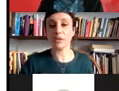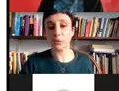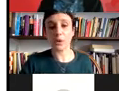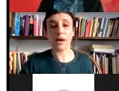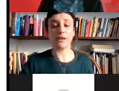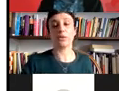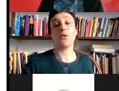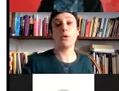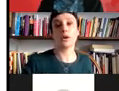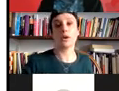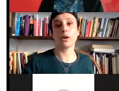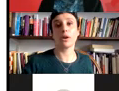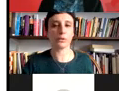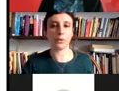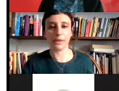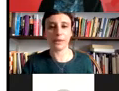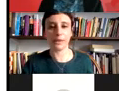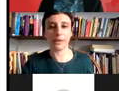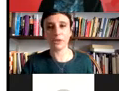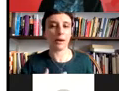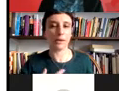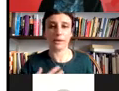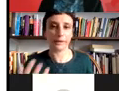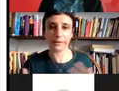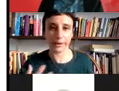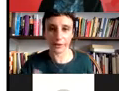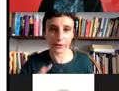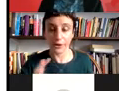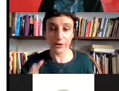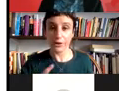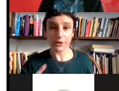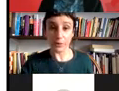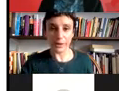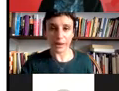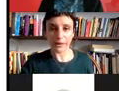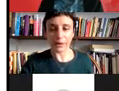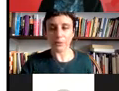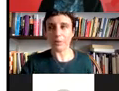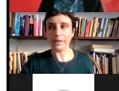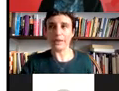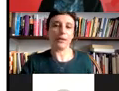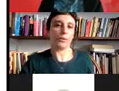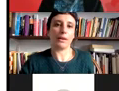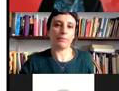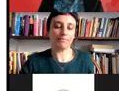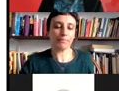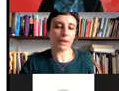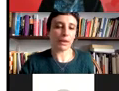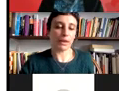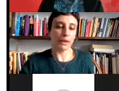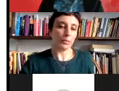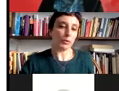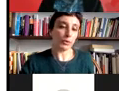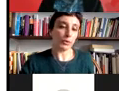son asexuales, o que tienen una sexualidad incontrolable que es necesario dominar de alguna manera, lo cual,